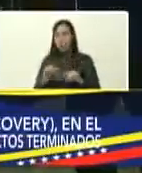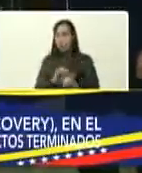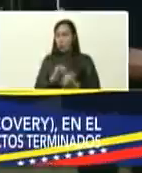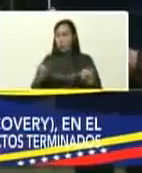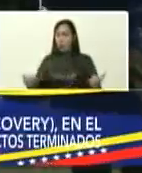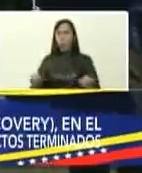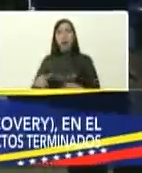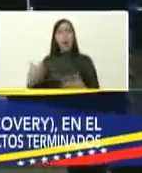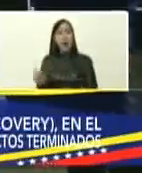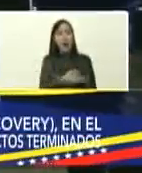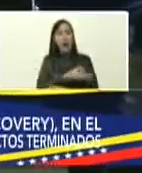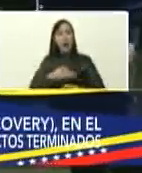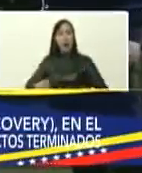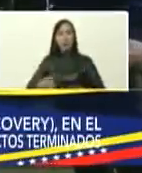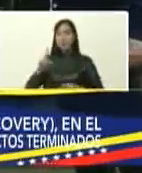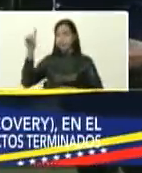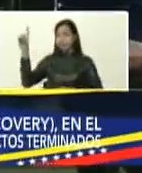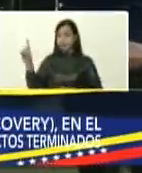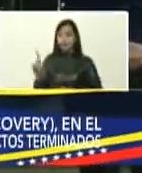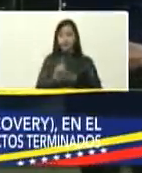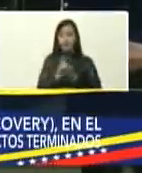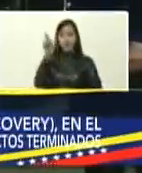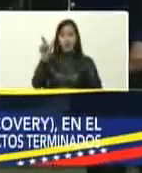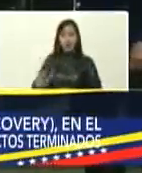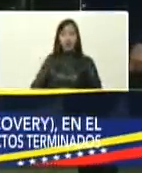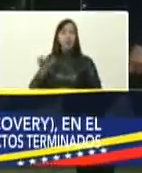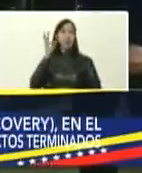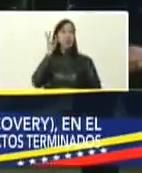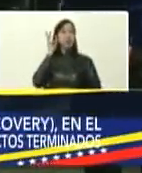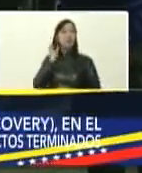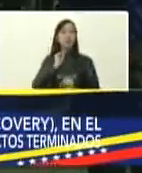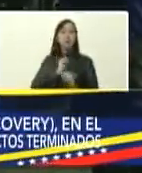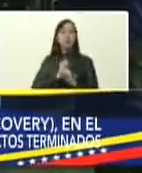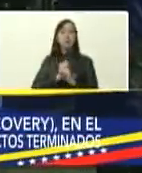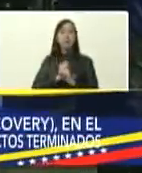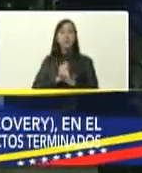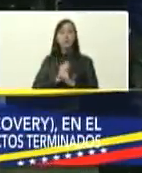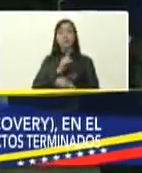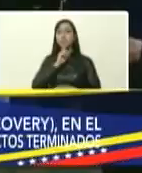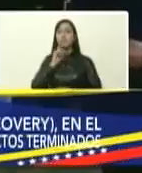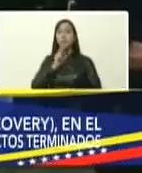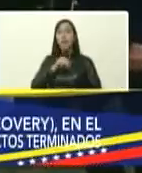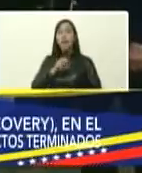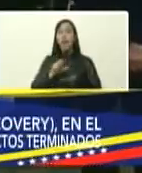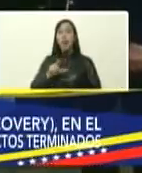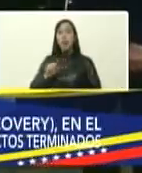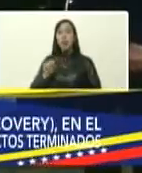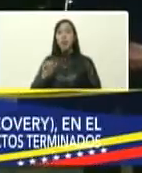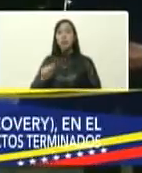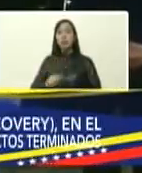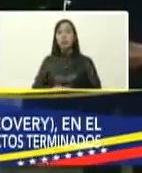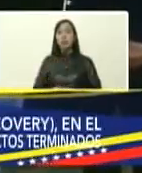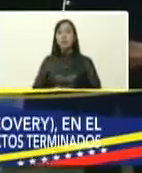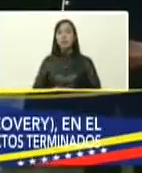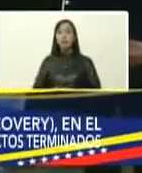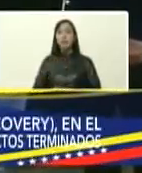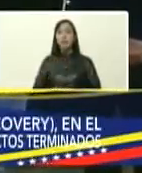alta calidad. Ahora sí ya llegó la trabajadora. La señora Nilsa Morales.